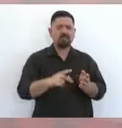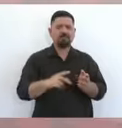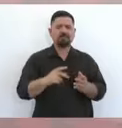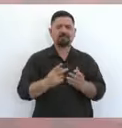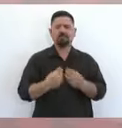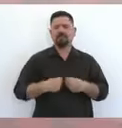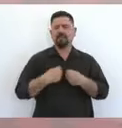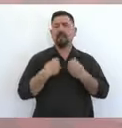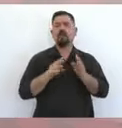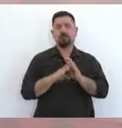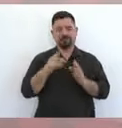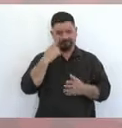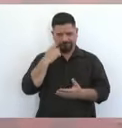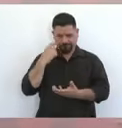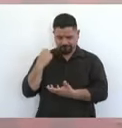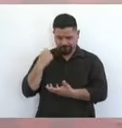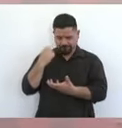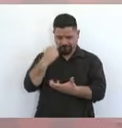apoyo,